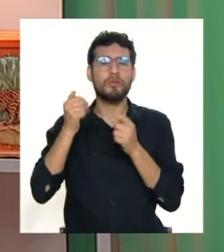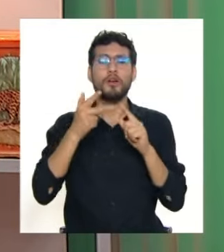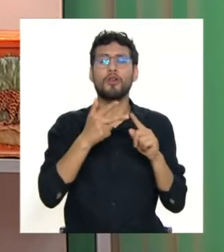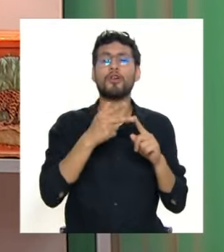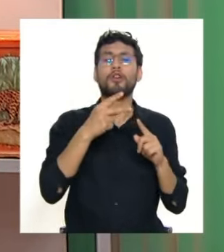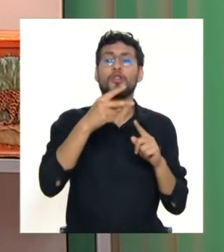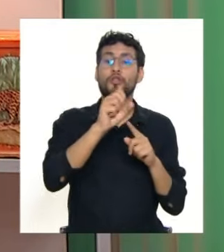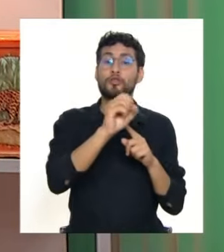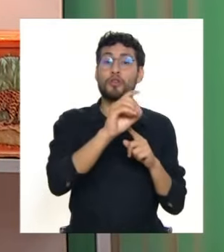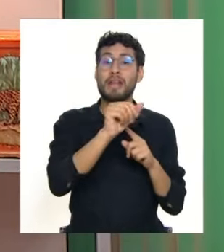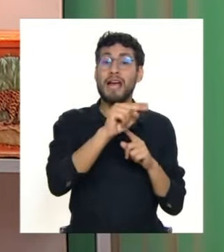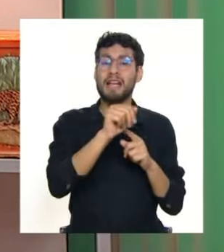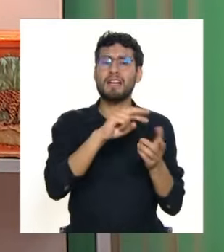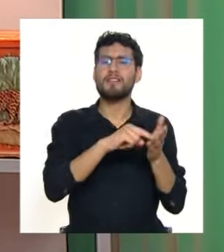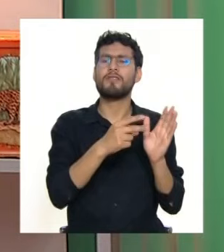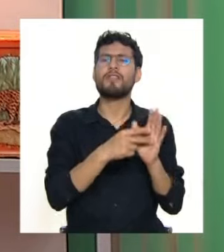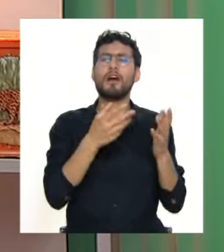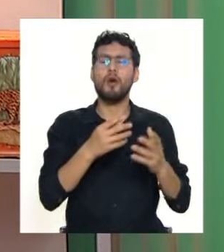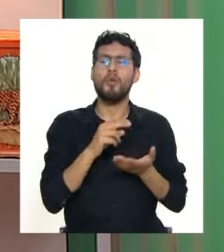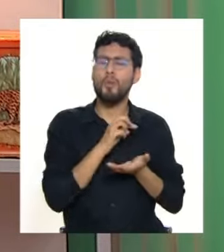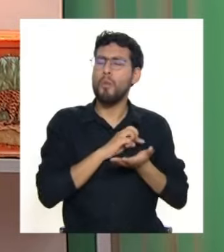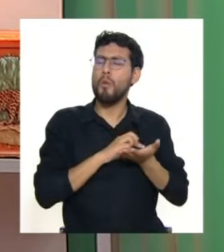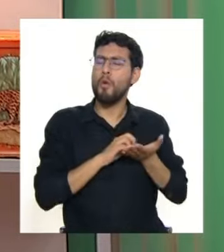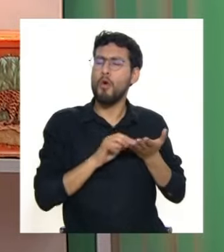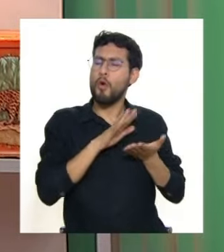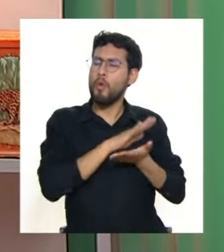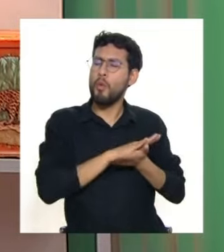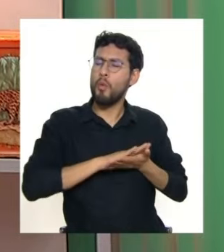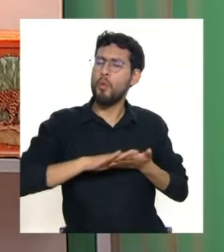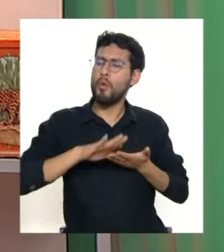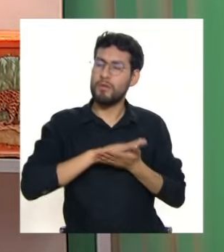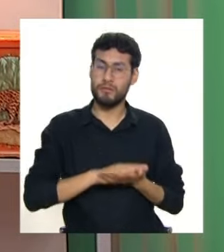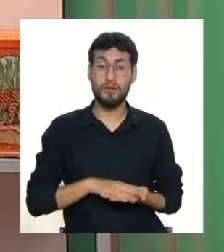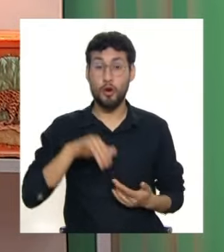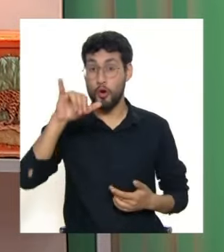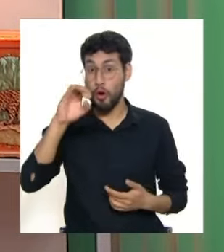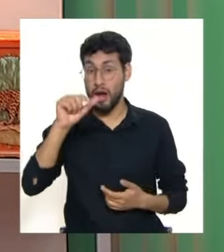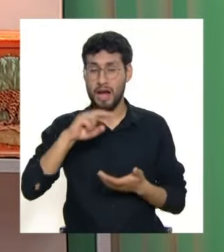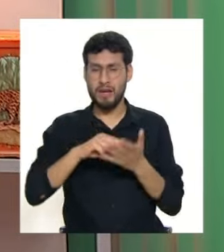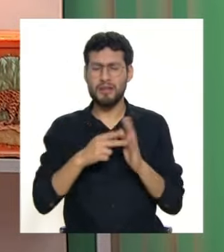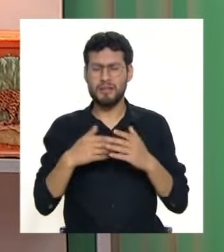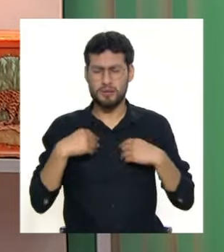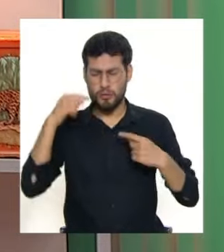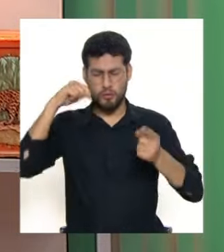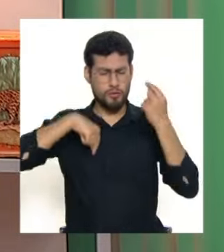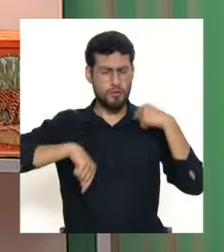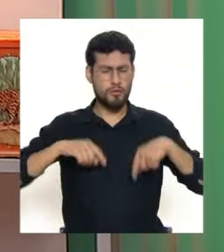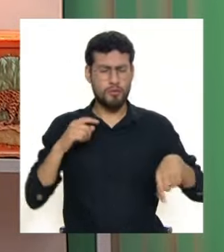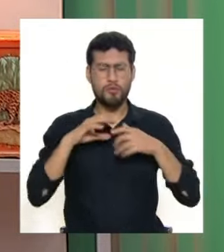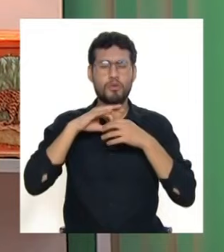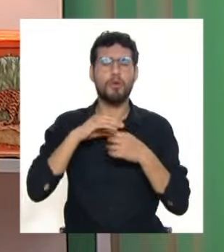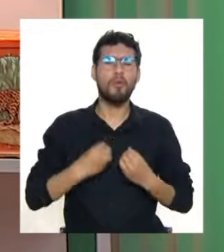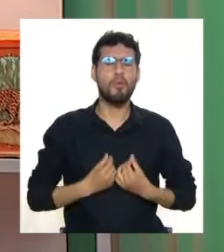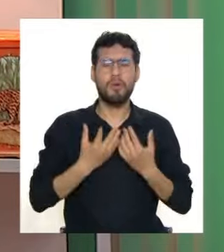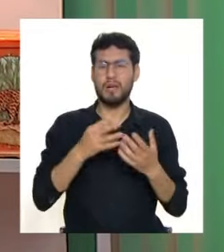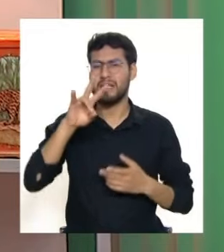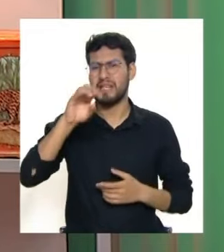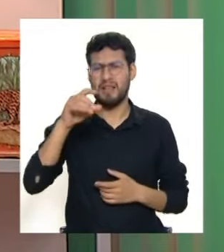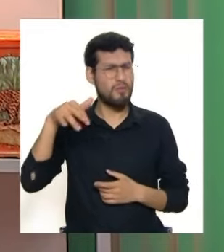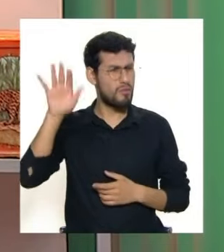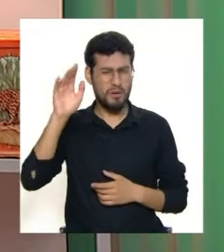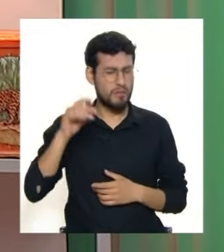En el yoga nos explica que tenemos muchos canales energéticos, o sea, más de 70 y tantos, ¿no? Y más.